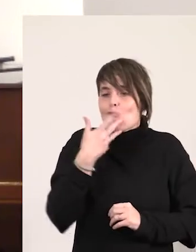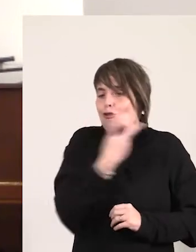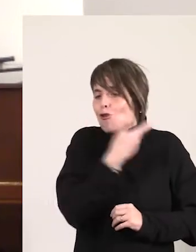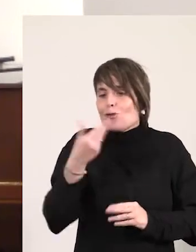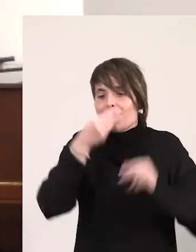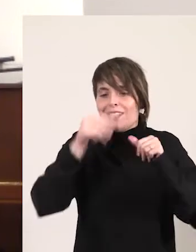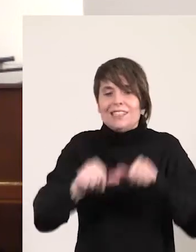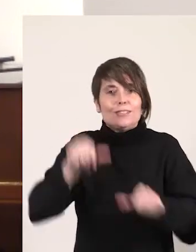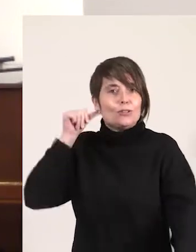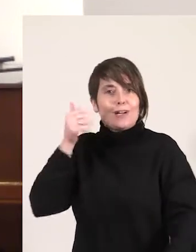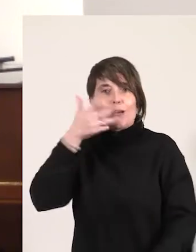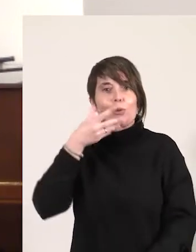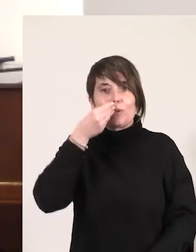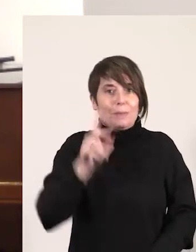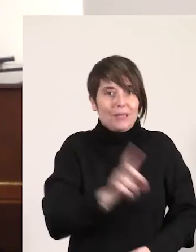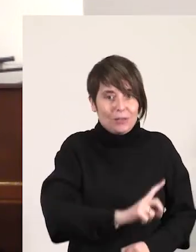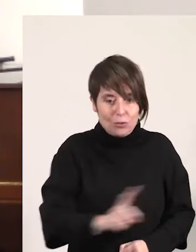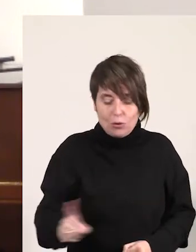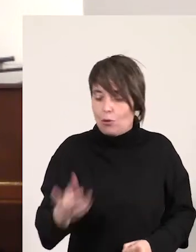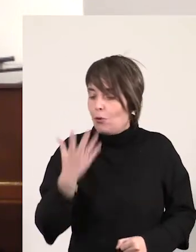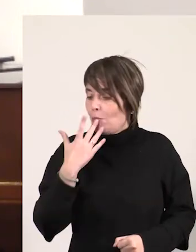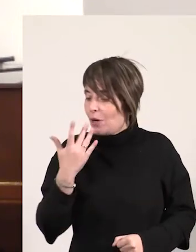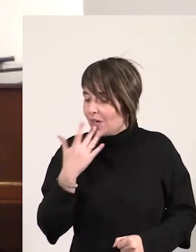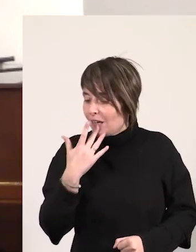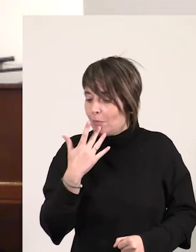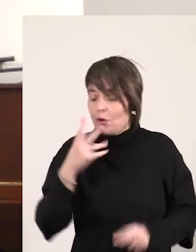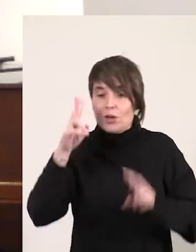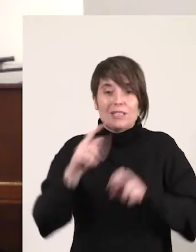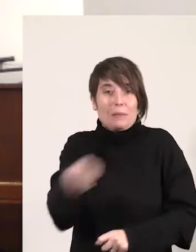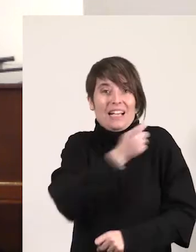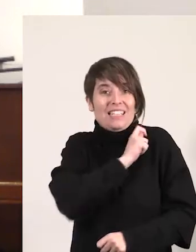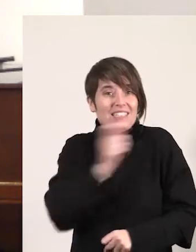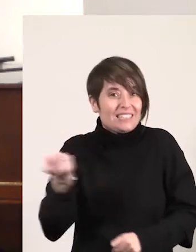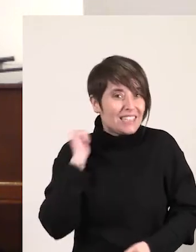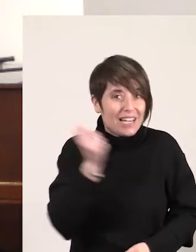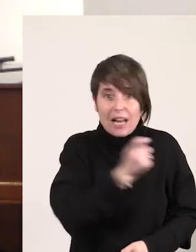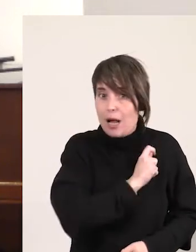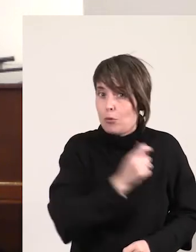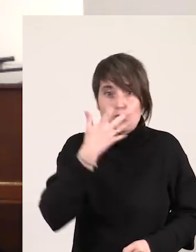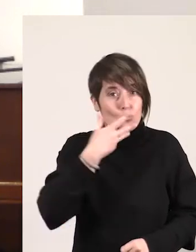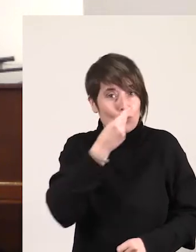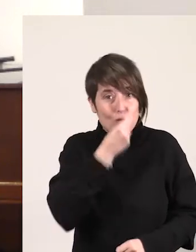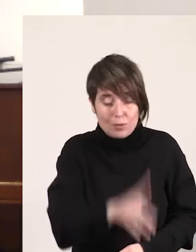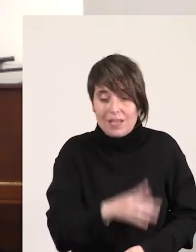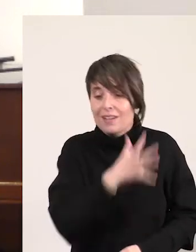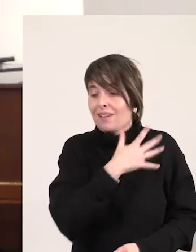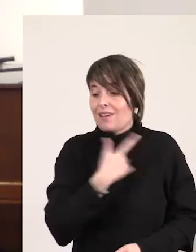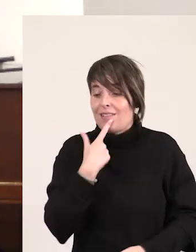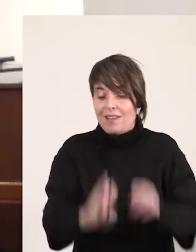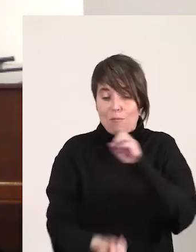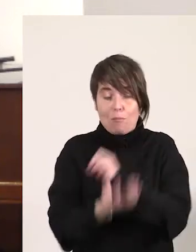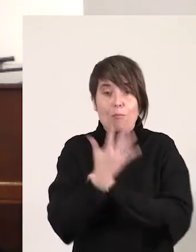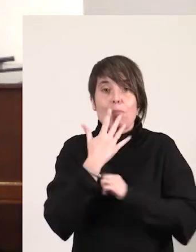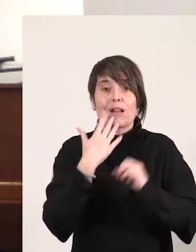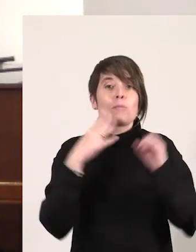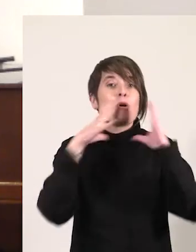bueno, también implica un desconocimiento sobre otros episodios históricos, como puede ser la trata de personas esclavizadas, que provocó